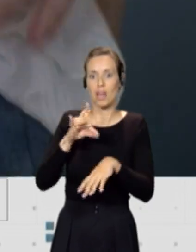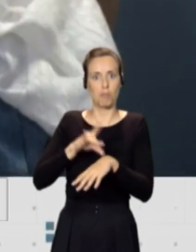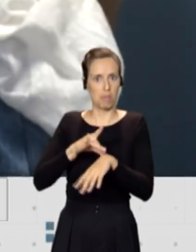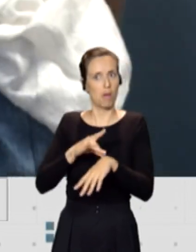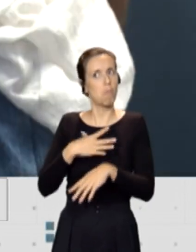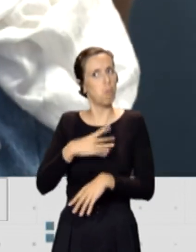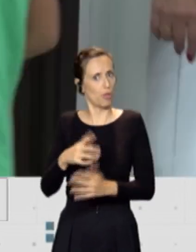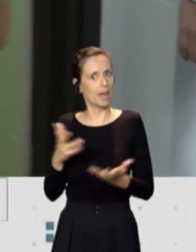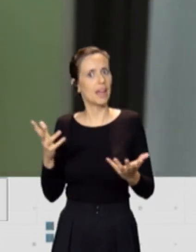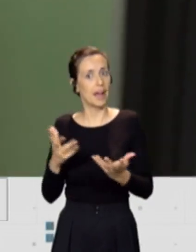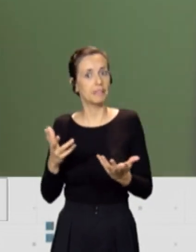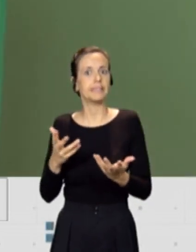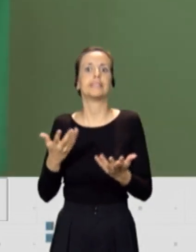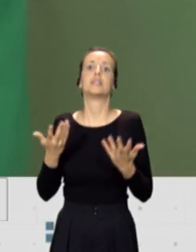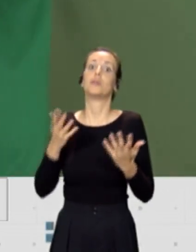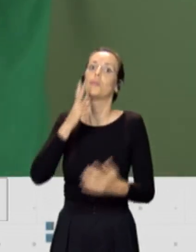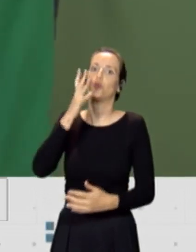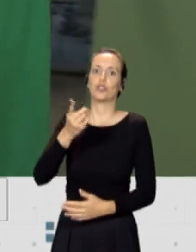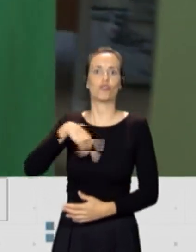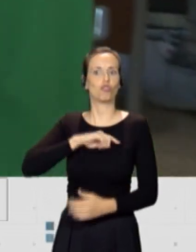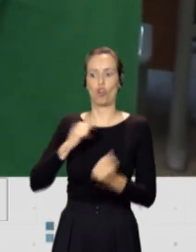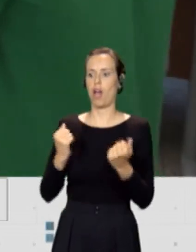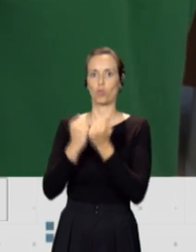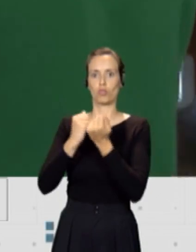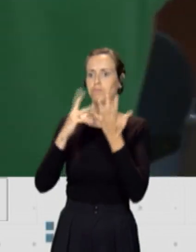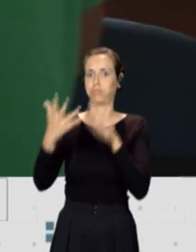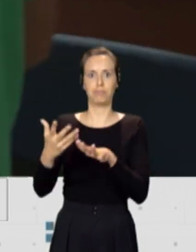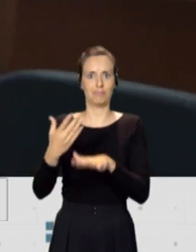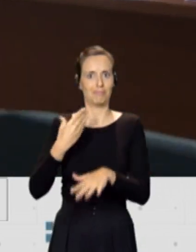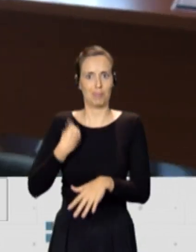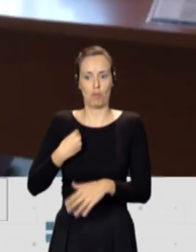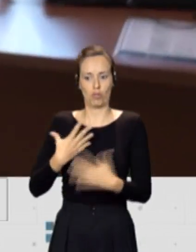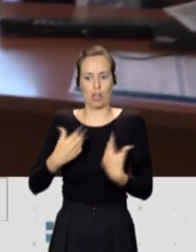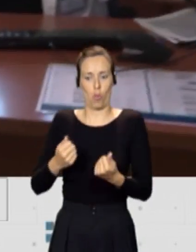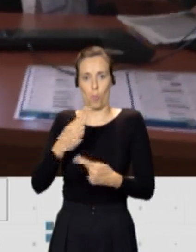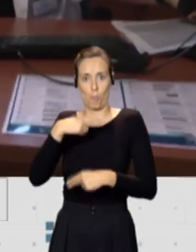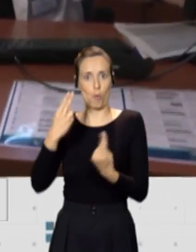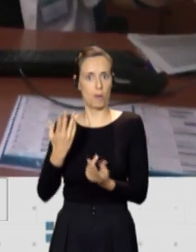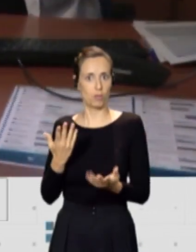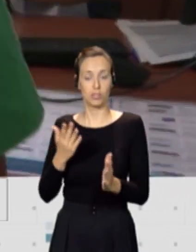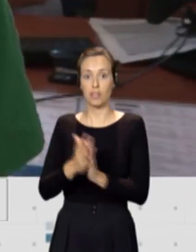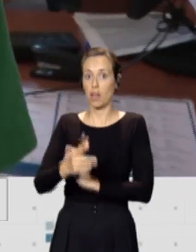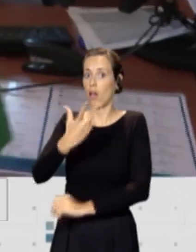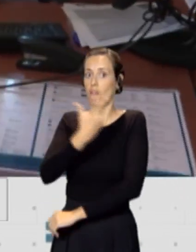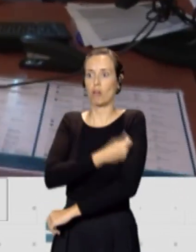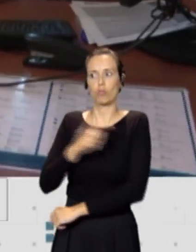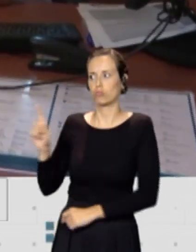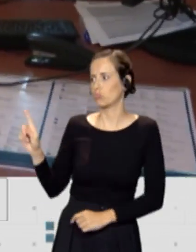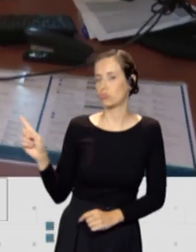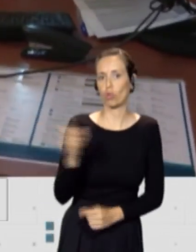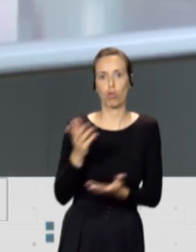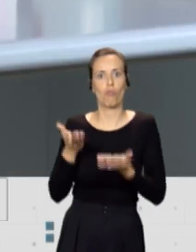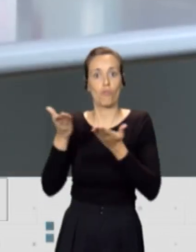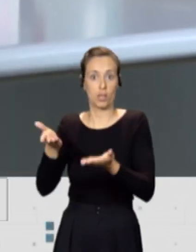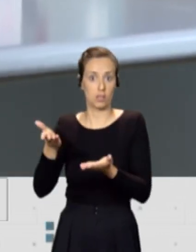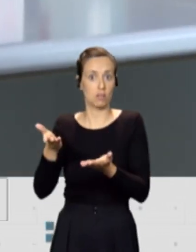grave, pues lleva a actuaciones desde el punto de vista de la salud pública, como es este caso, ¿no? ofreciendo la vacunación a todo el colectivo escolar